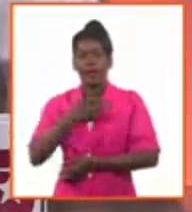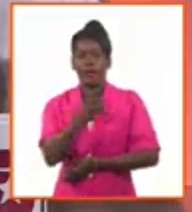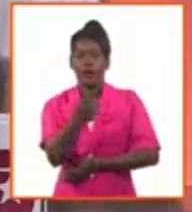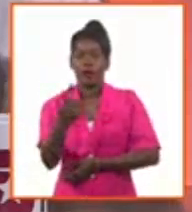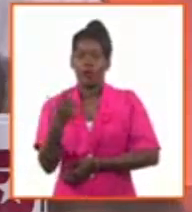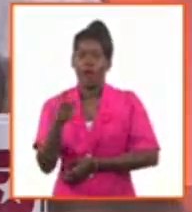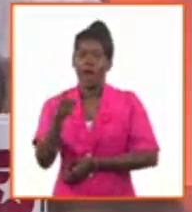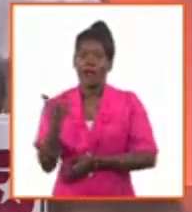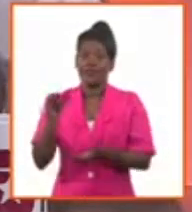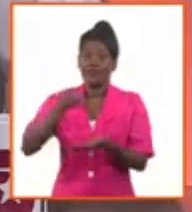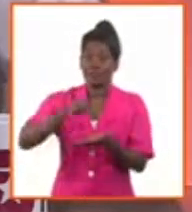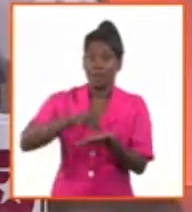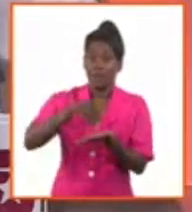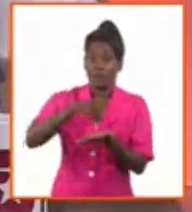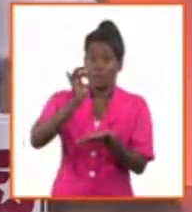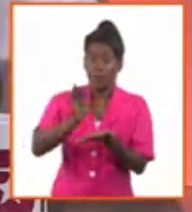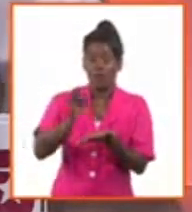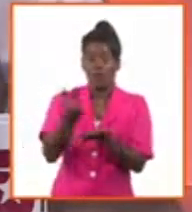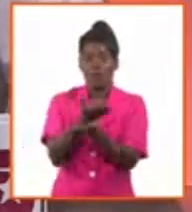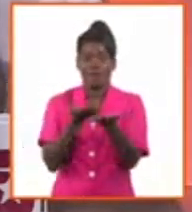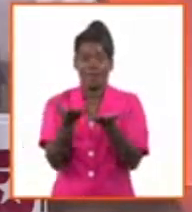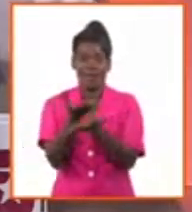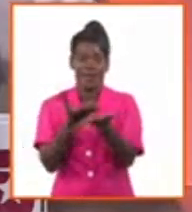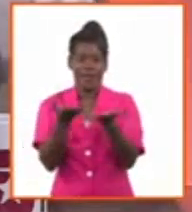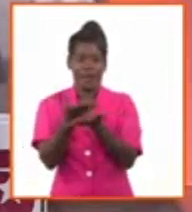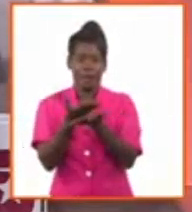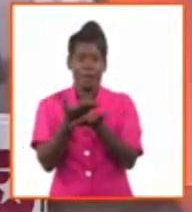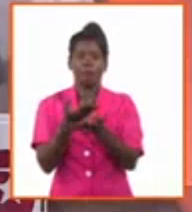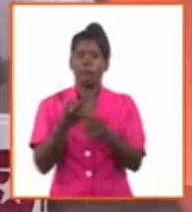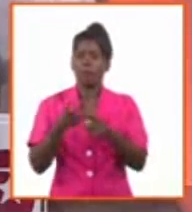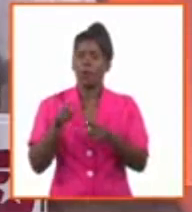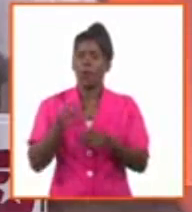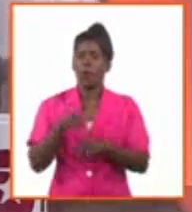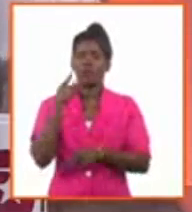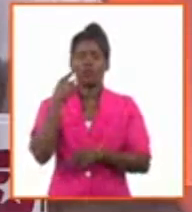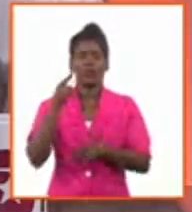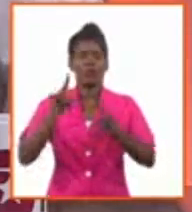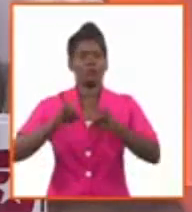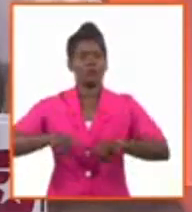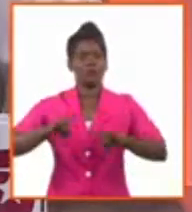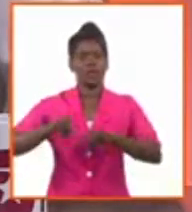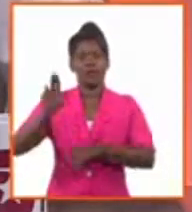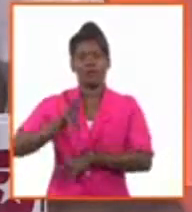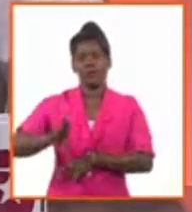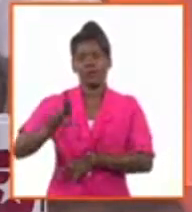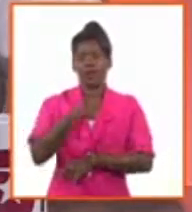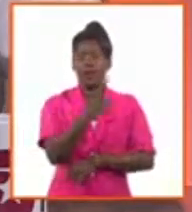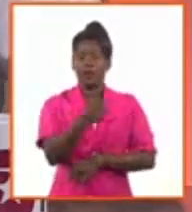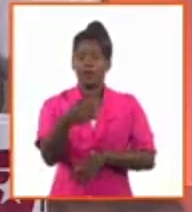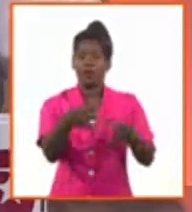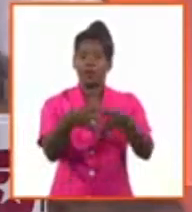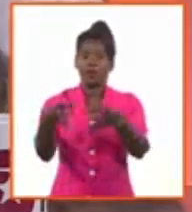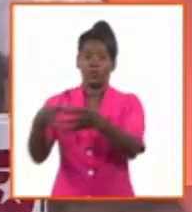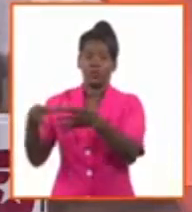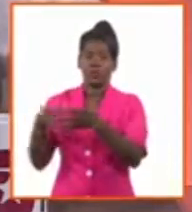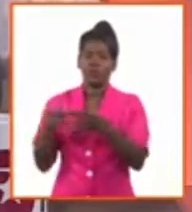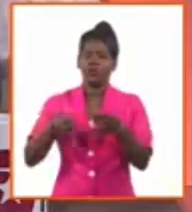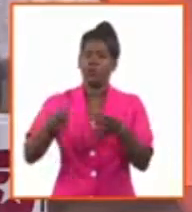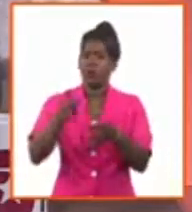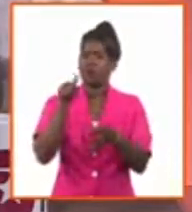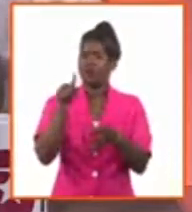este proceso asambleario previo desde la brigada, desde las facultades, de la residencia, donde cada brigada, donde